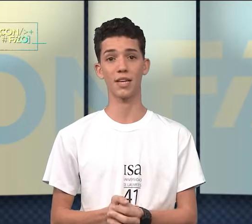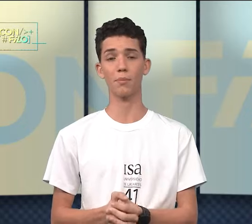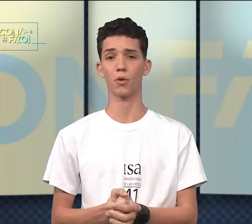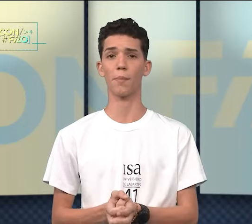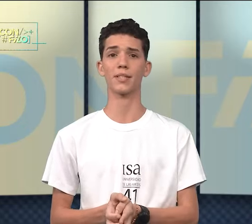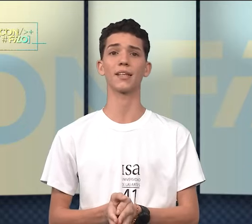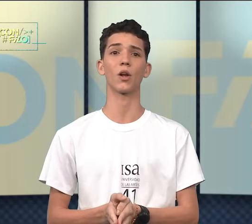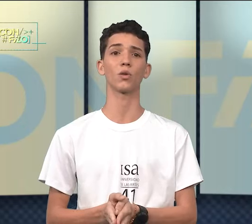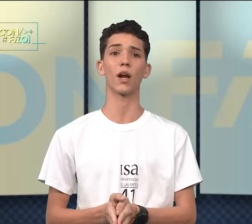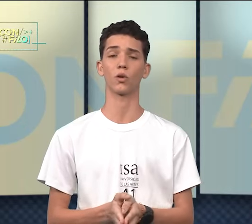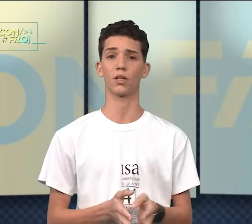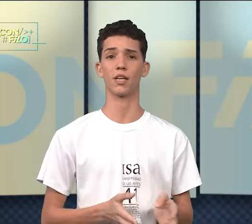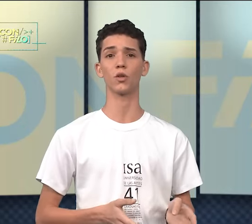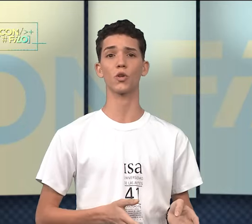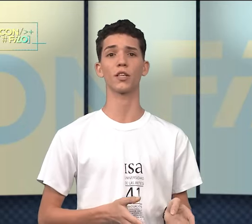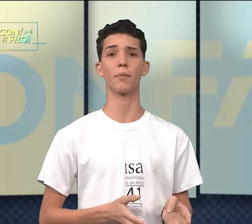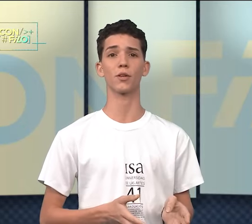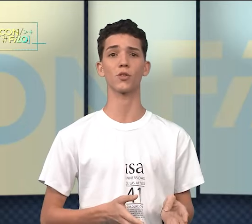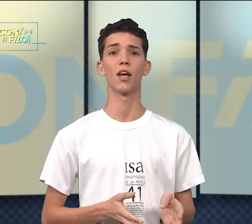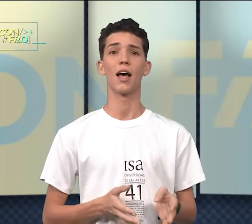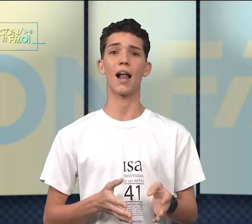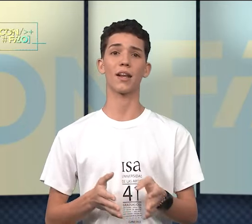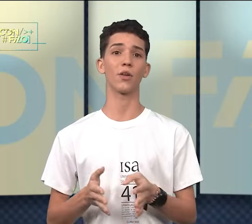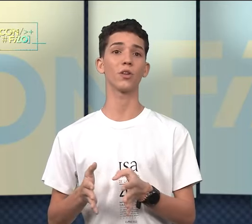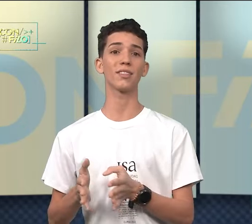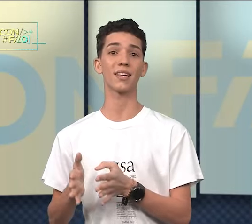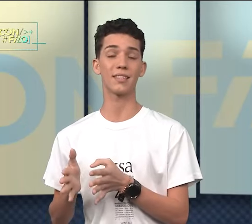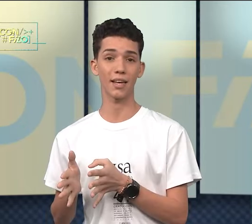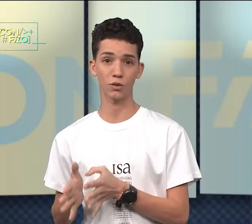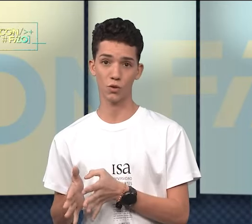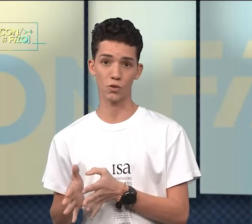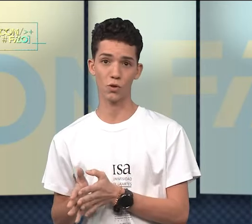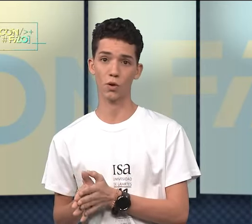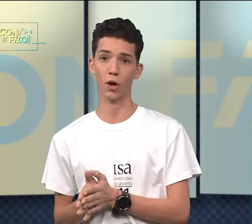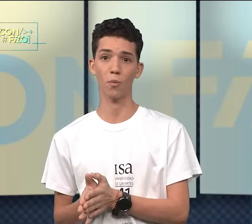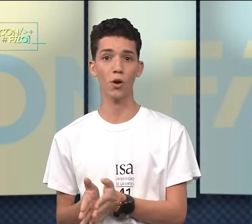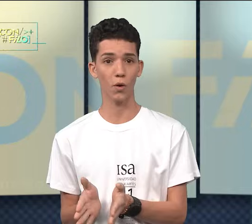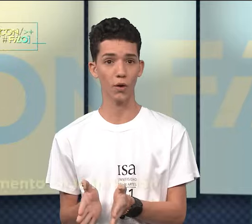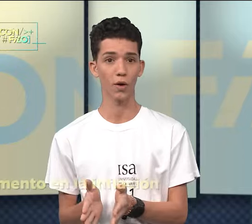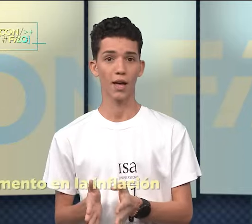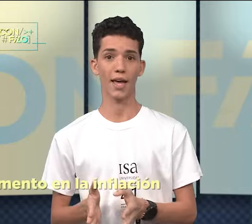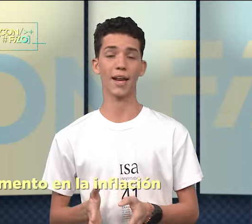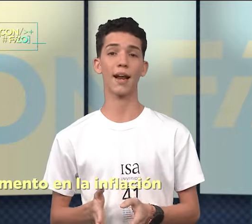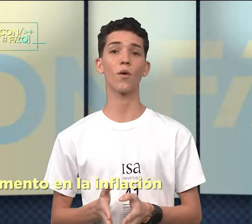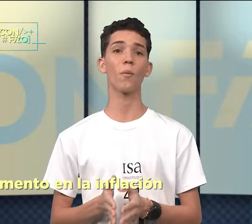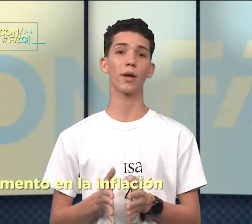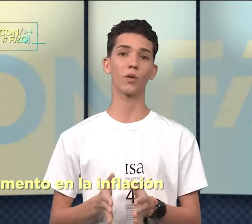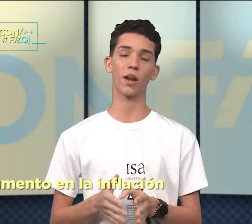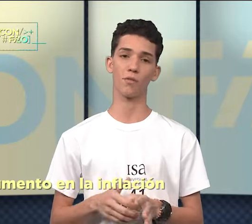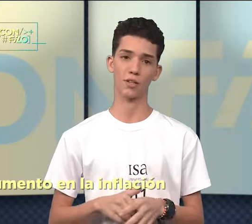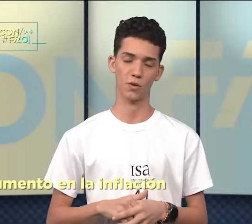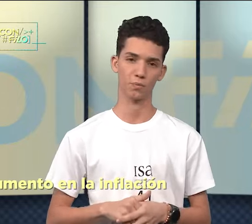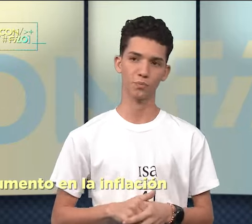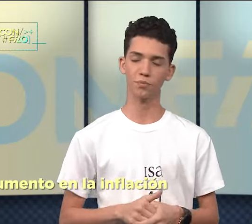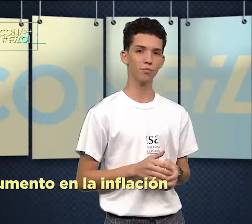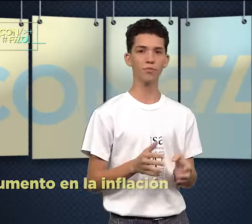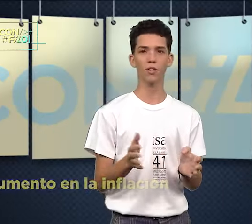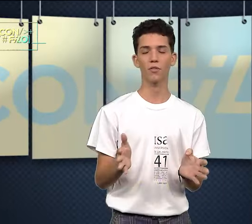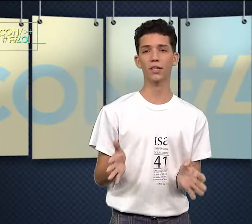dólar oficial podría pasar de rondar los 380 pesos a alrededor de 600, lo que, como es lógico, generará un aumento en la